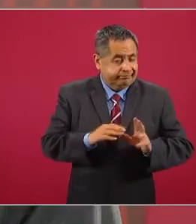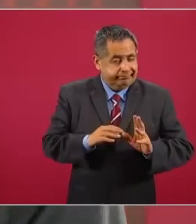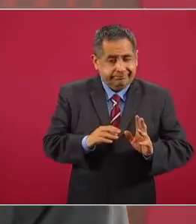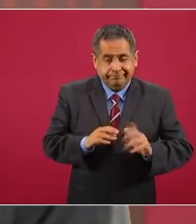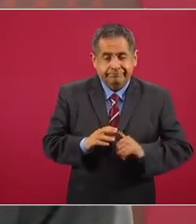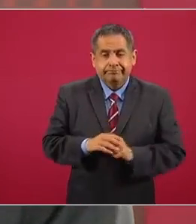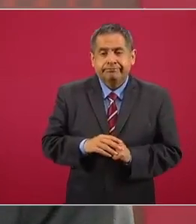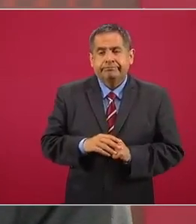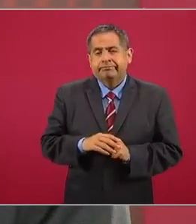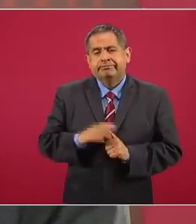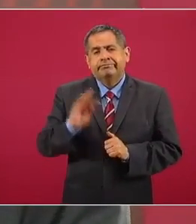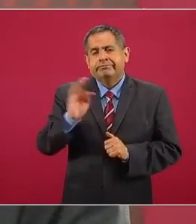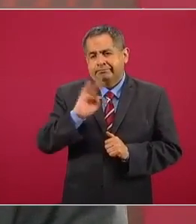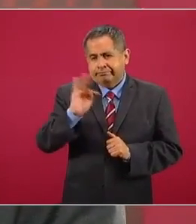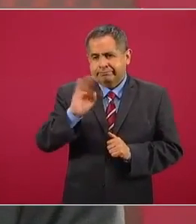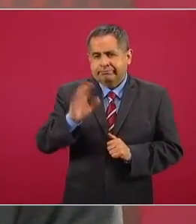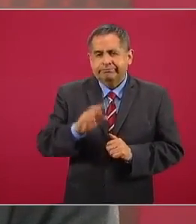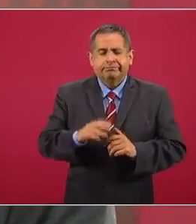Puede ser que